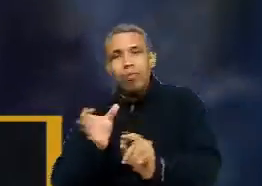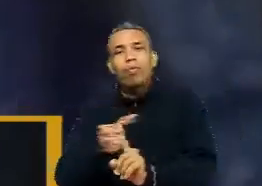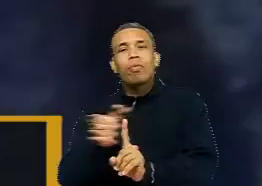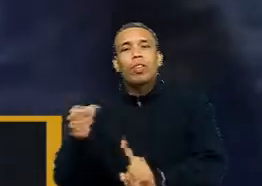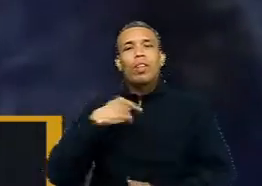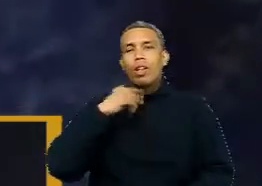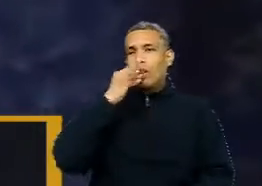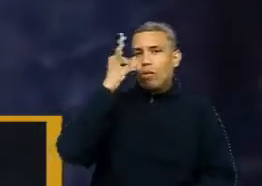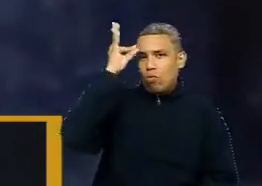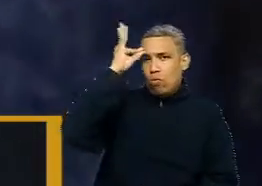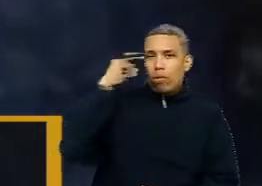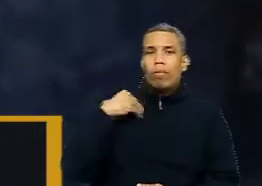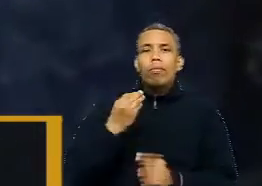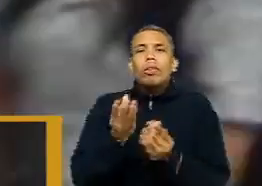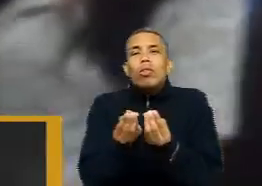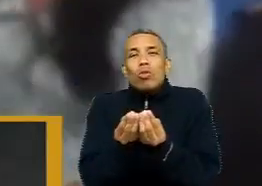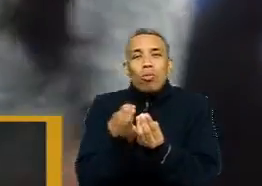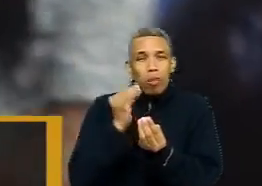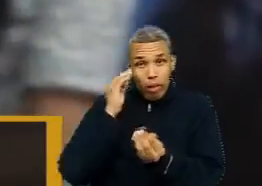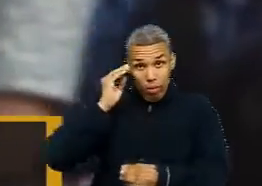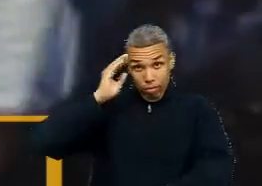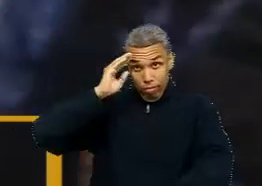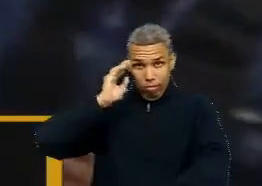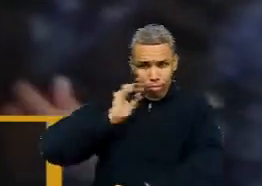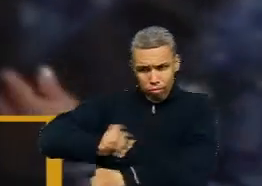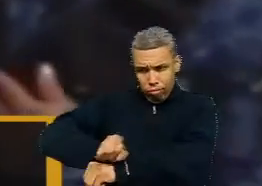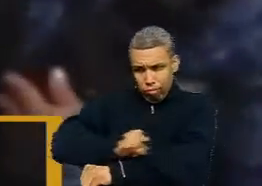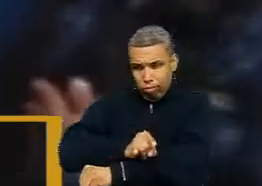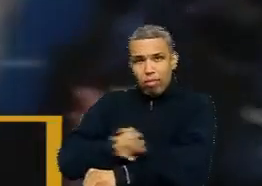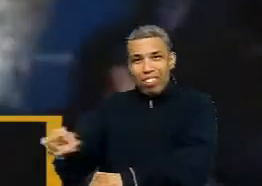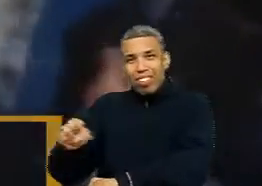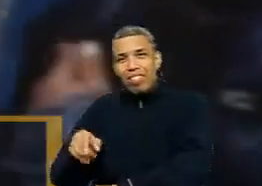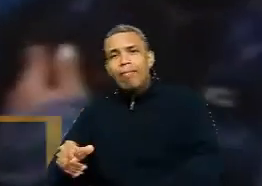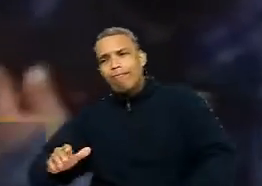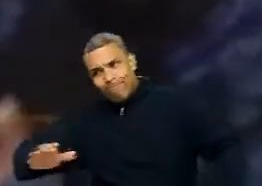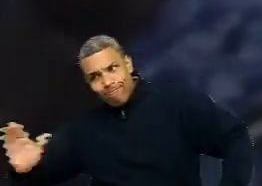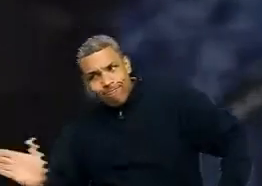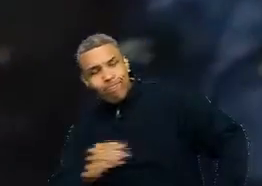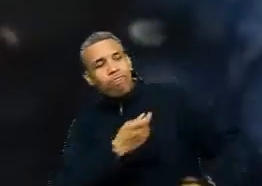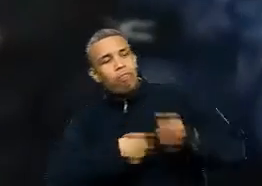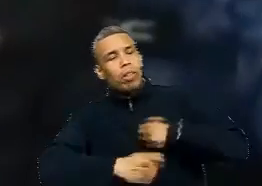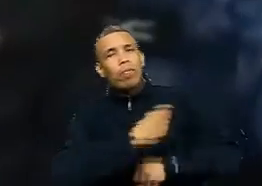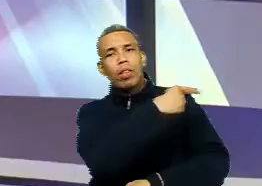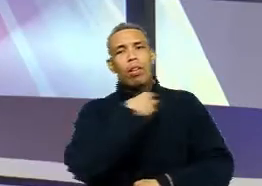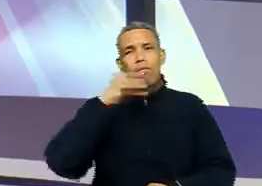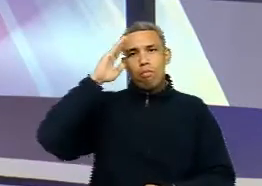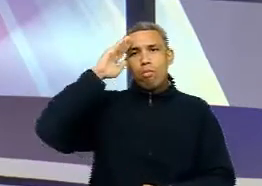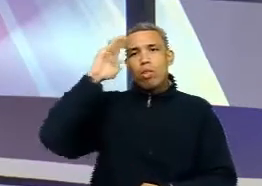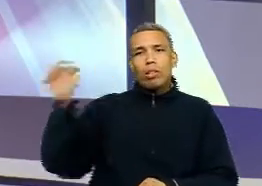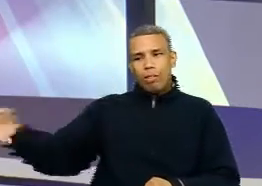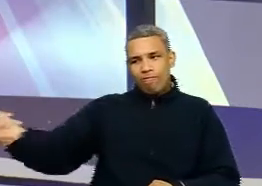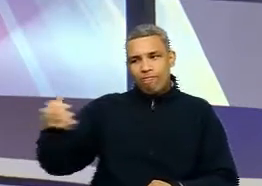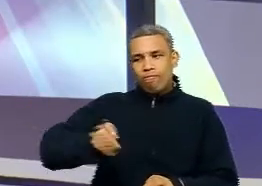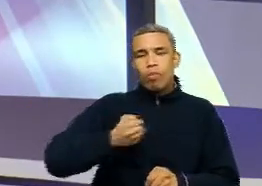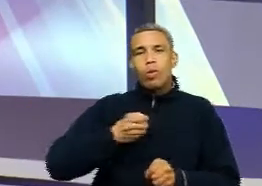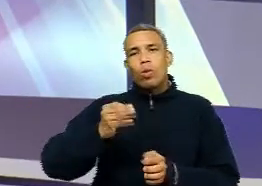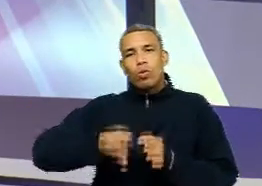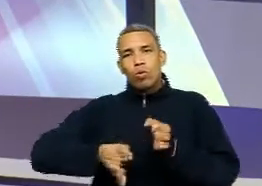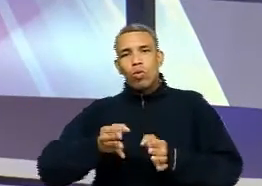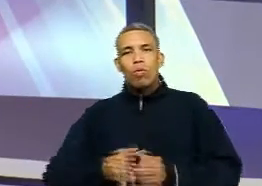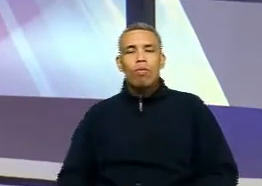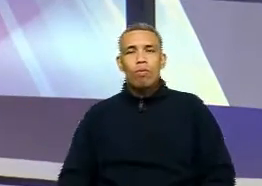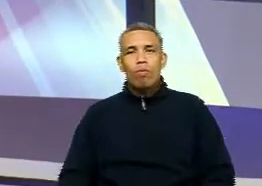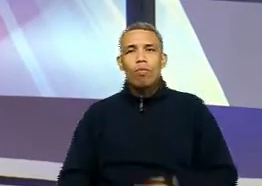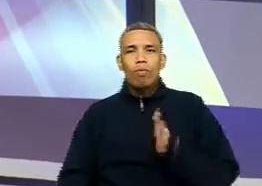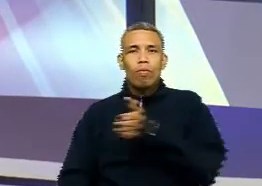que luego dejó a disposición de la autoridad competente a la joven capturada. Esta es una noticia en desarrollo. La Policía